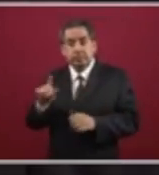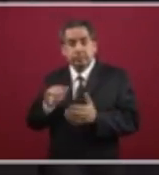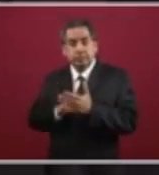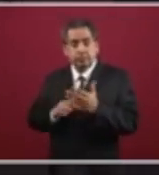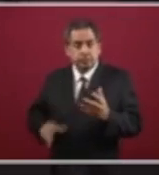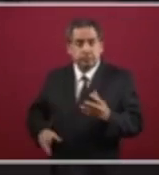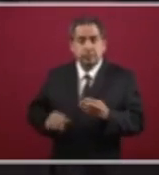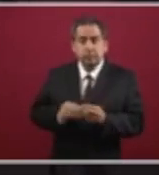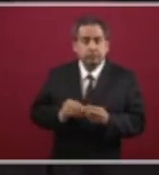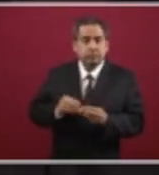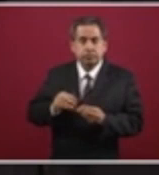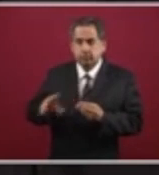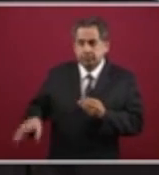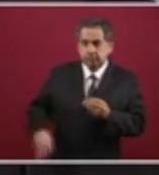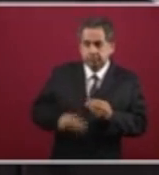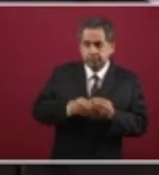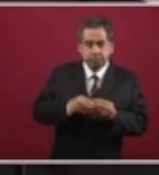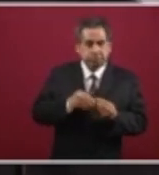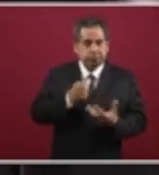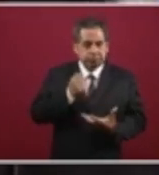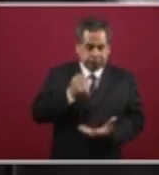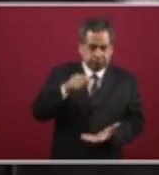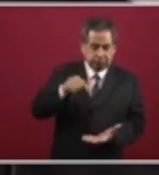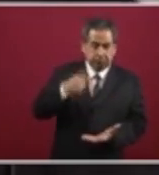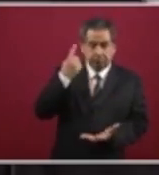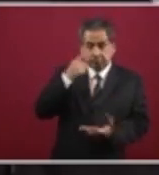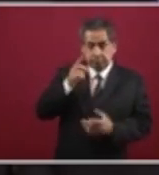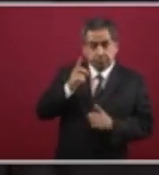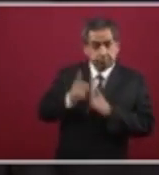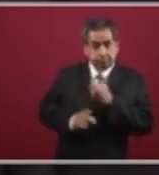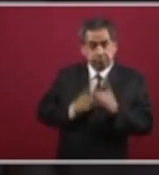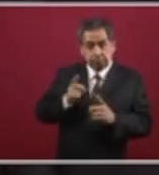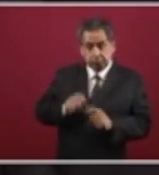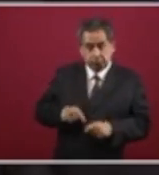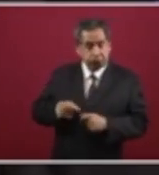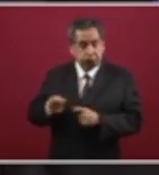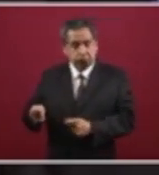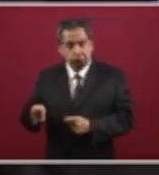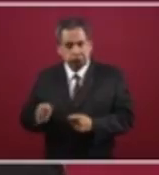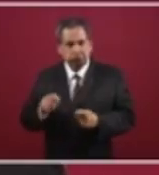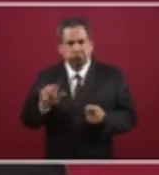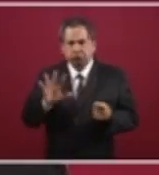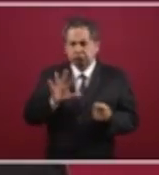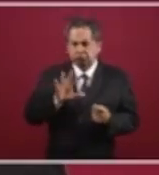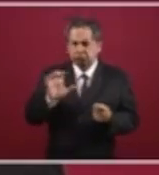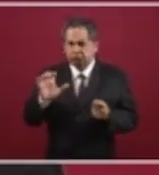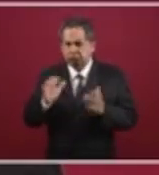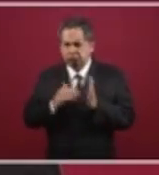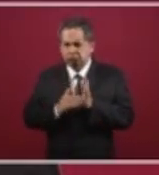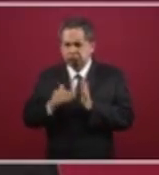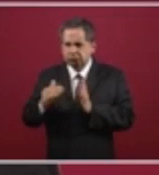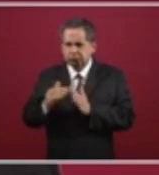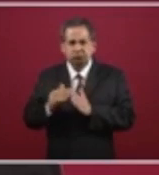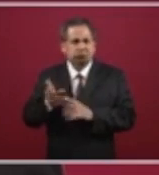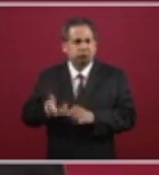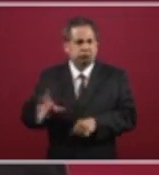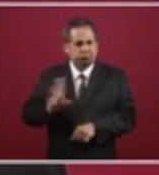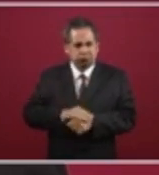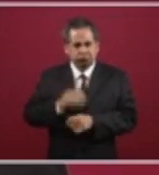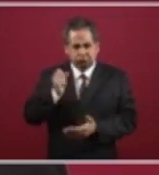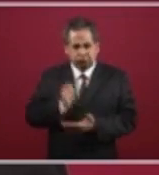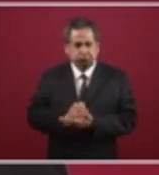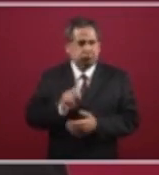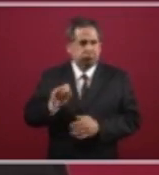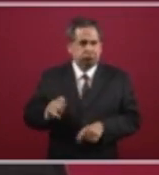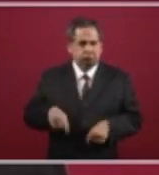un fondo dedicado al deporte de 500 millones que se autorizaron para